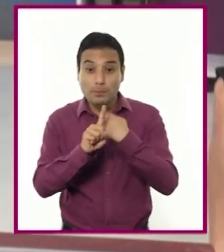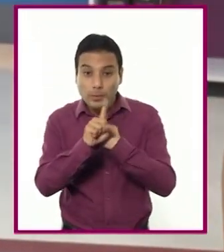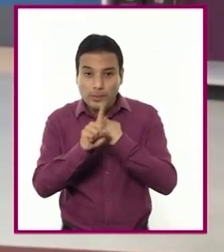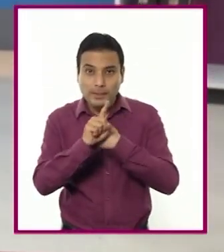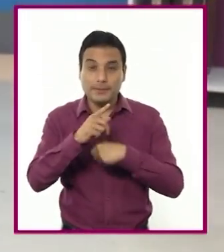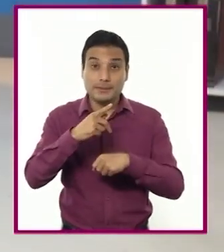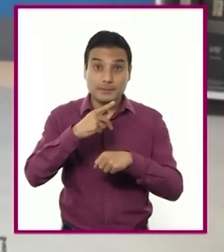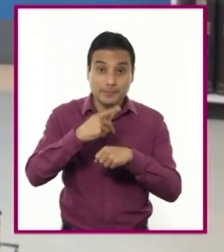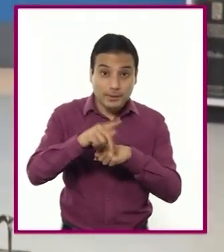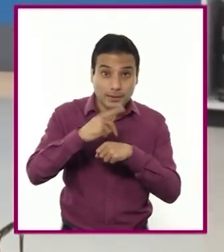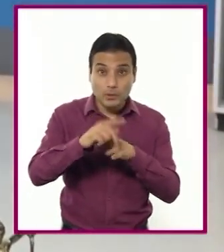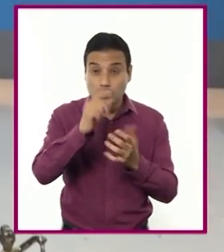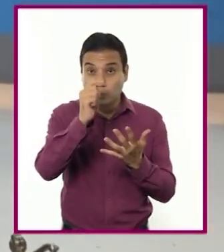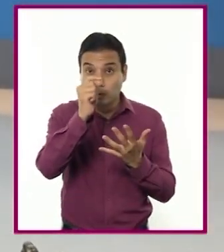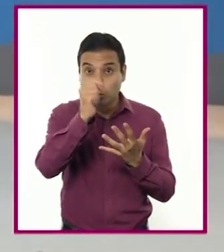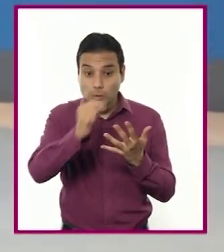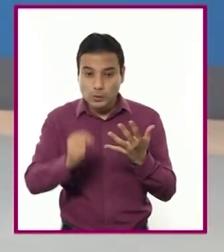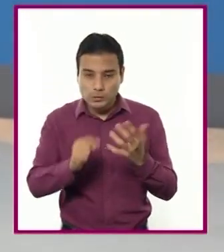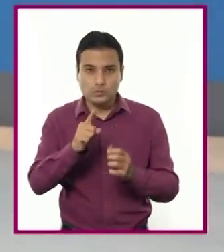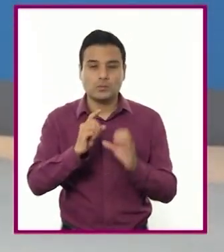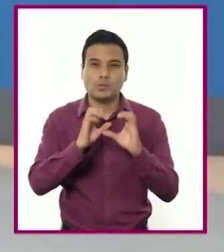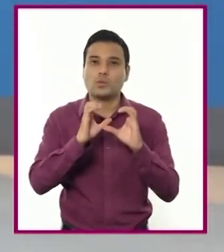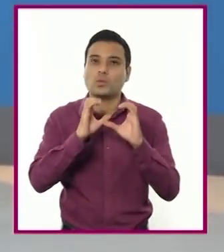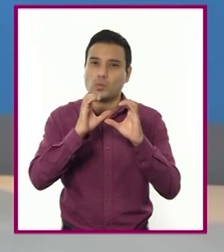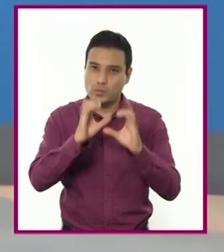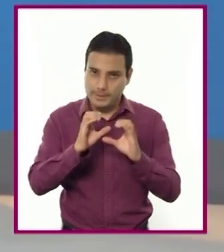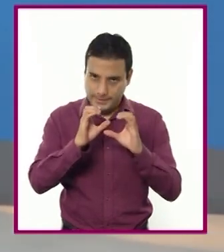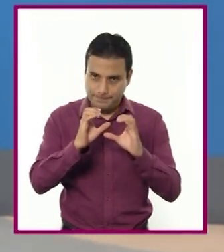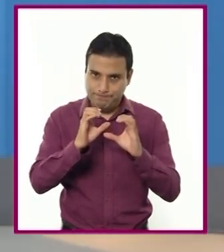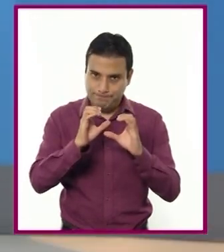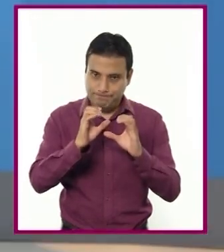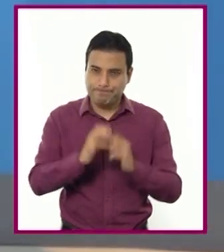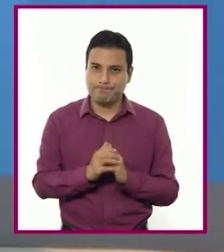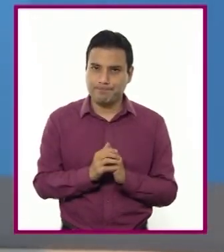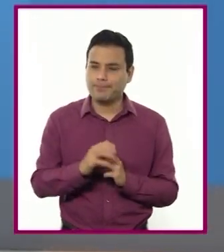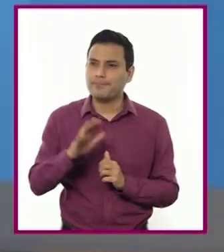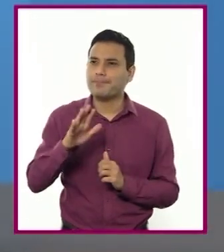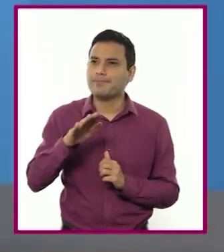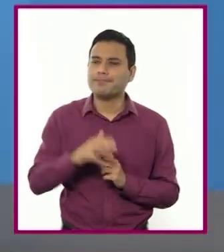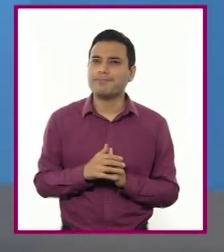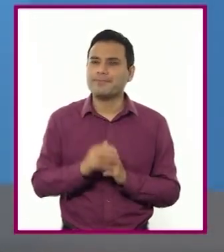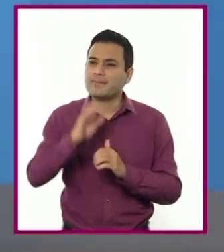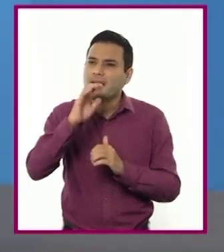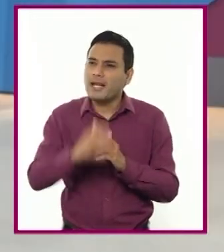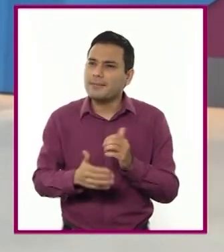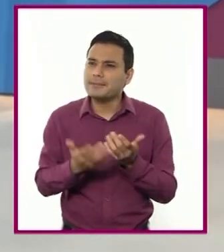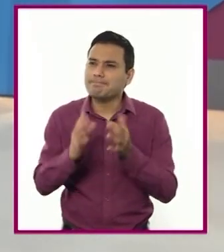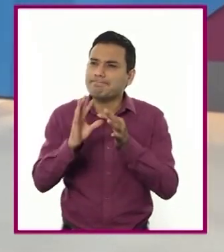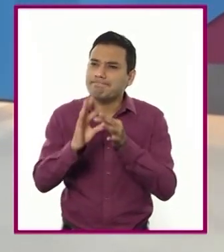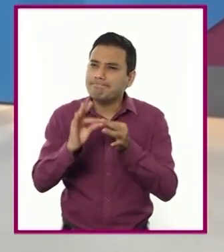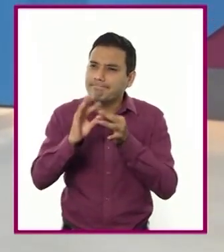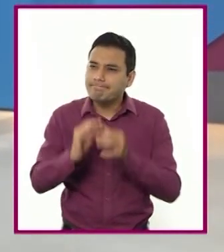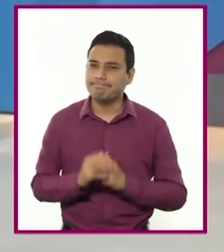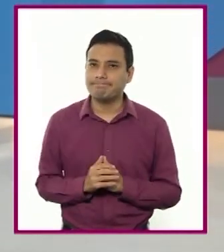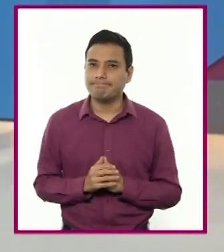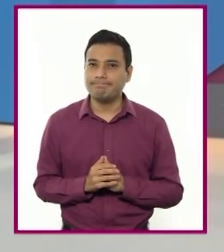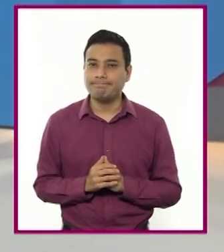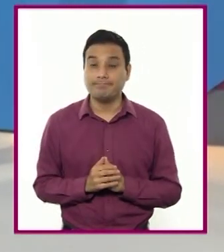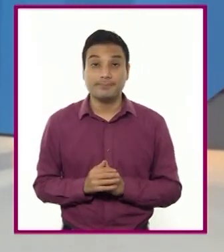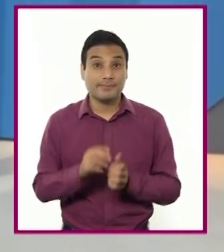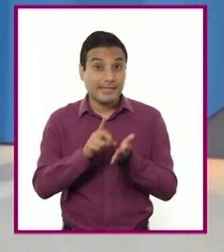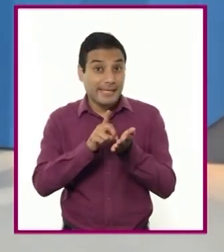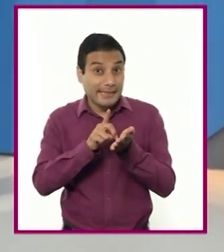riesgo que ponen en peligro su vida y su salud. Maestra, ¿con qué podemos concluir? Los derechos